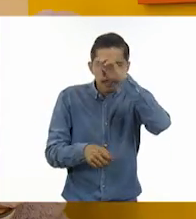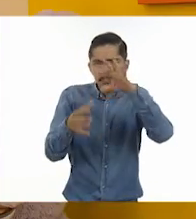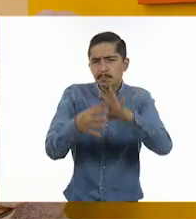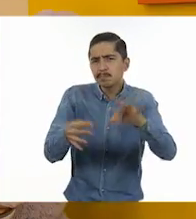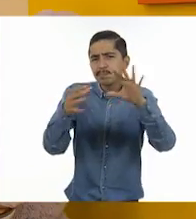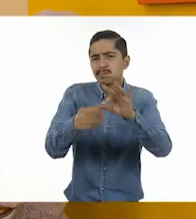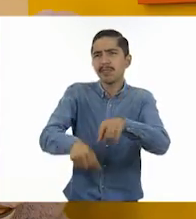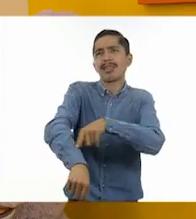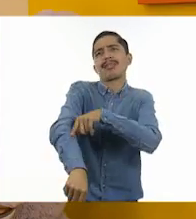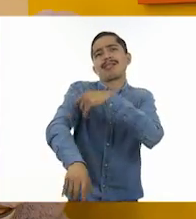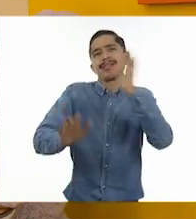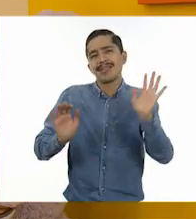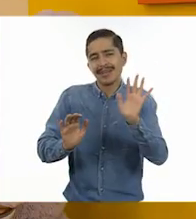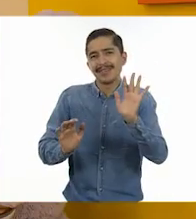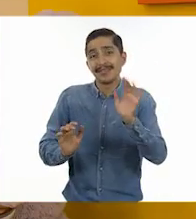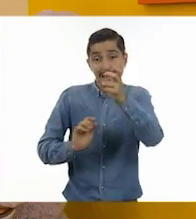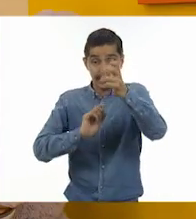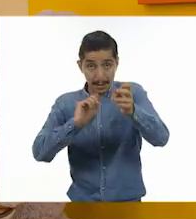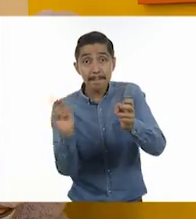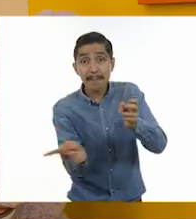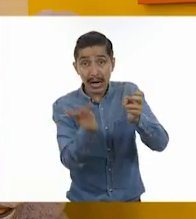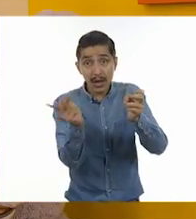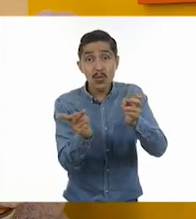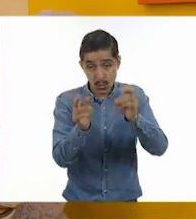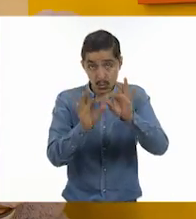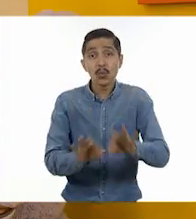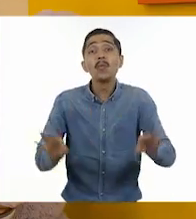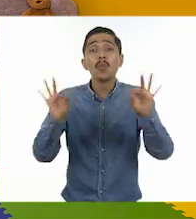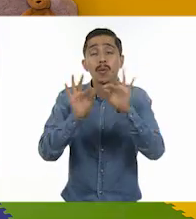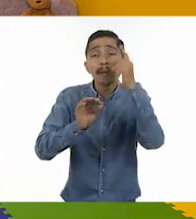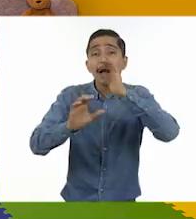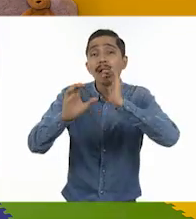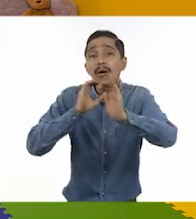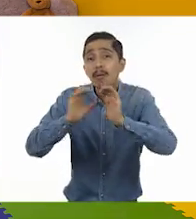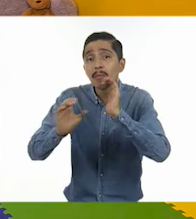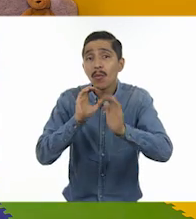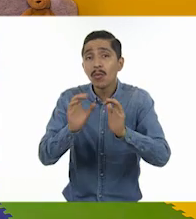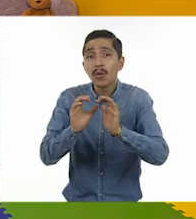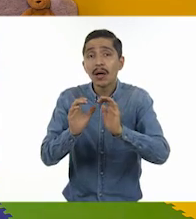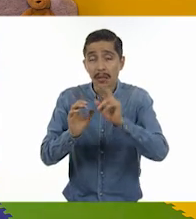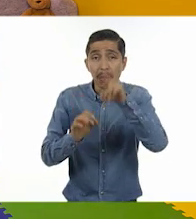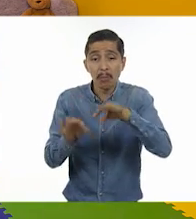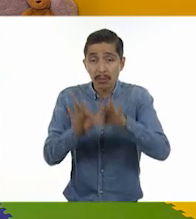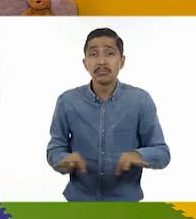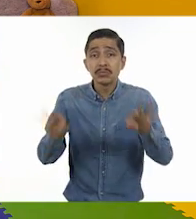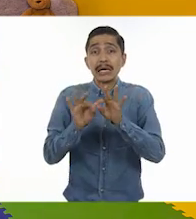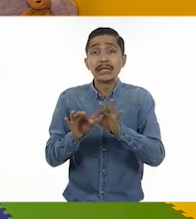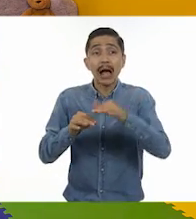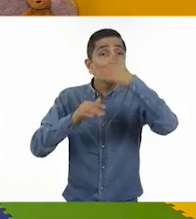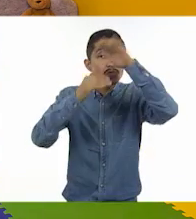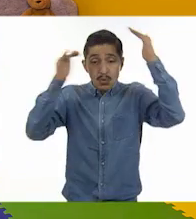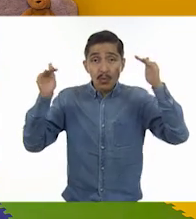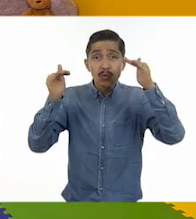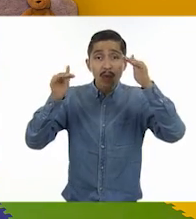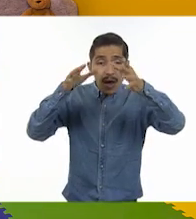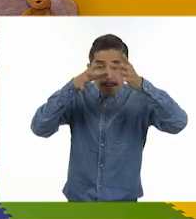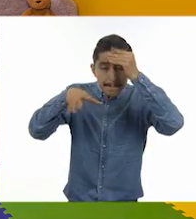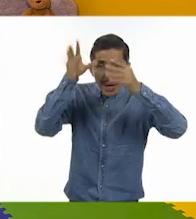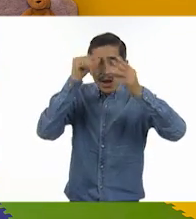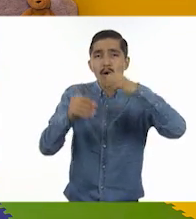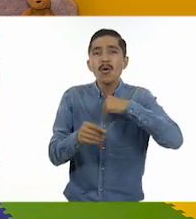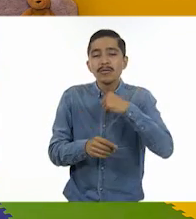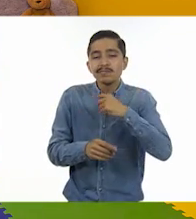Las preguntas son un componente fundamental de la comunicación. Es esencial que los adultos aprendamos a